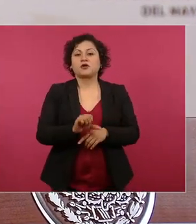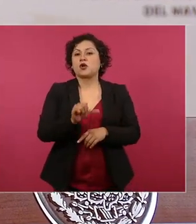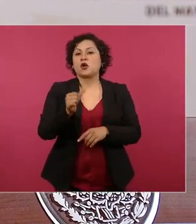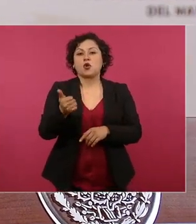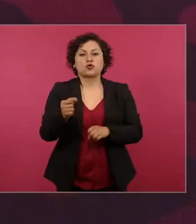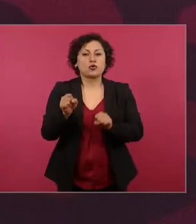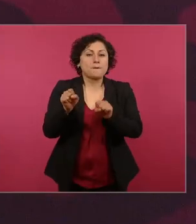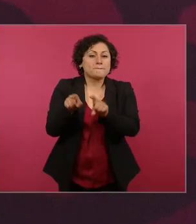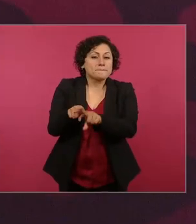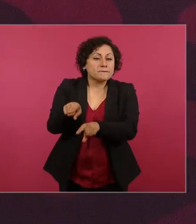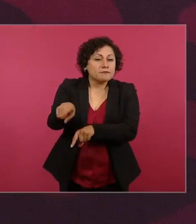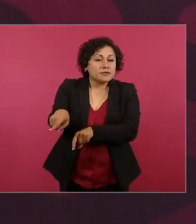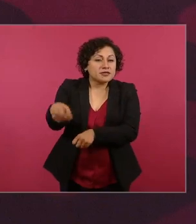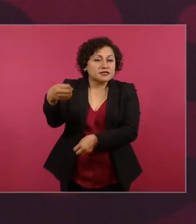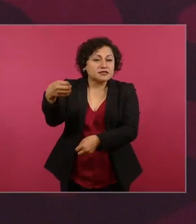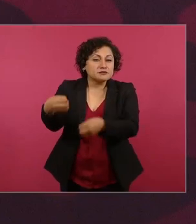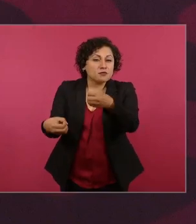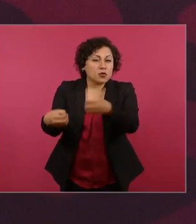juez.